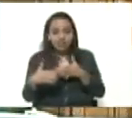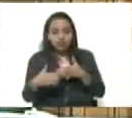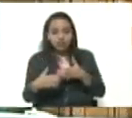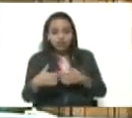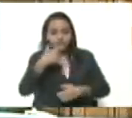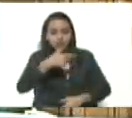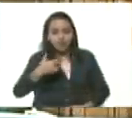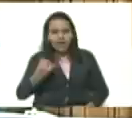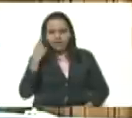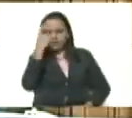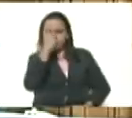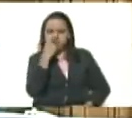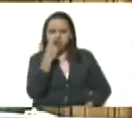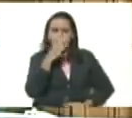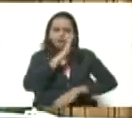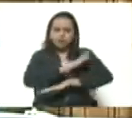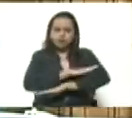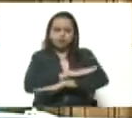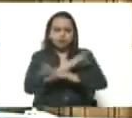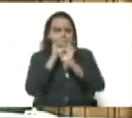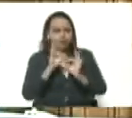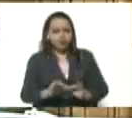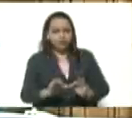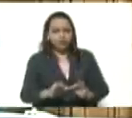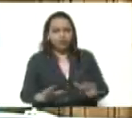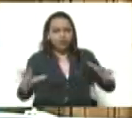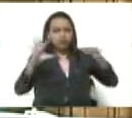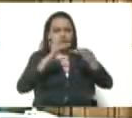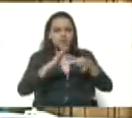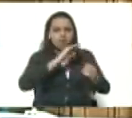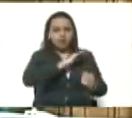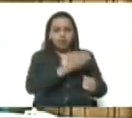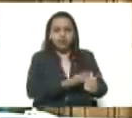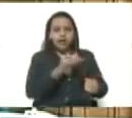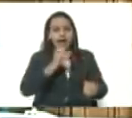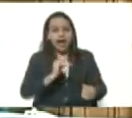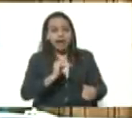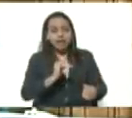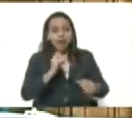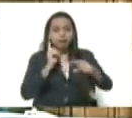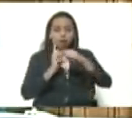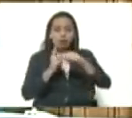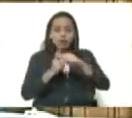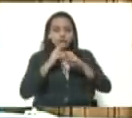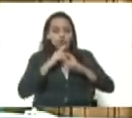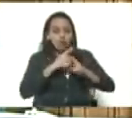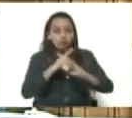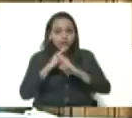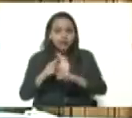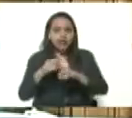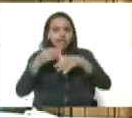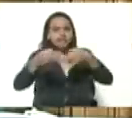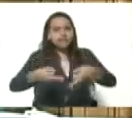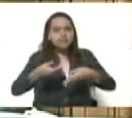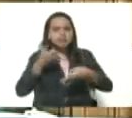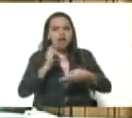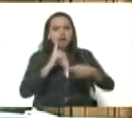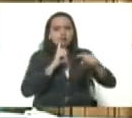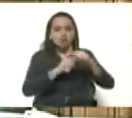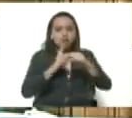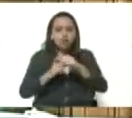serio, disciplinado, cuando unimos fuerza, hay resultados positivos, siempre resultados